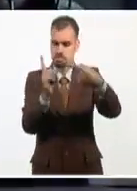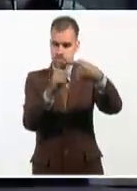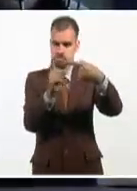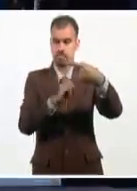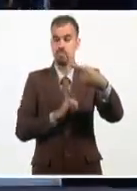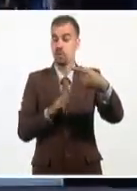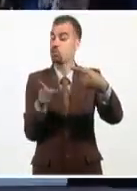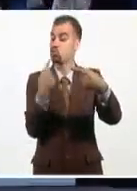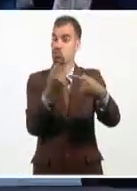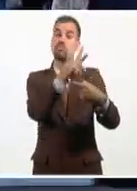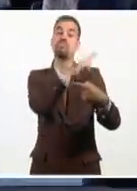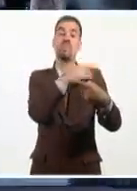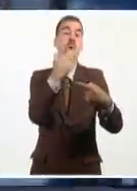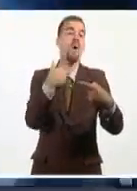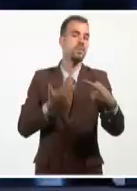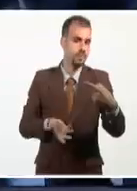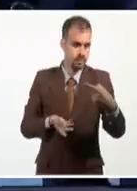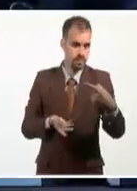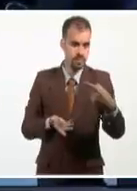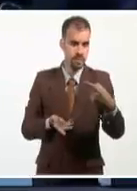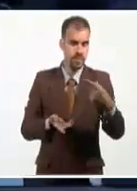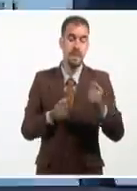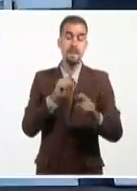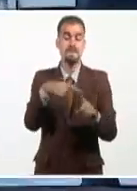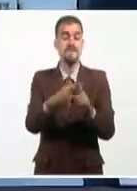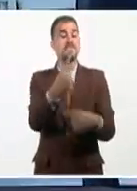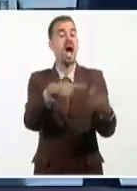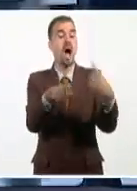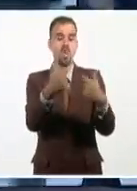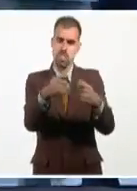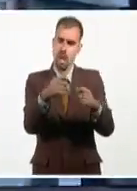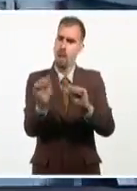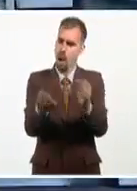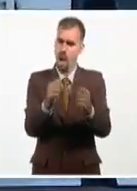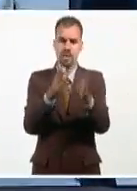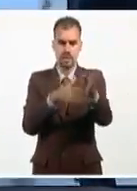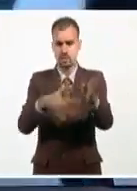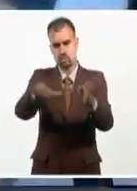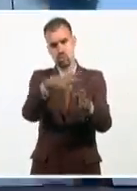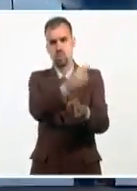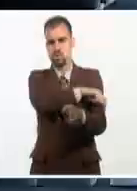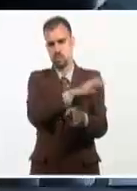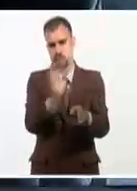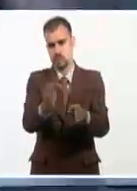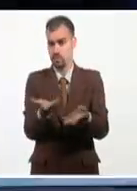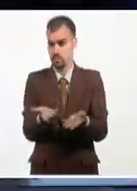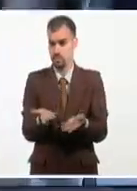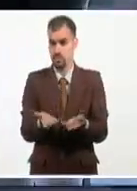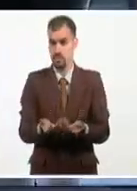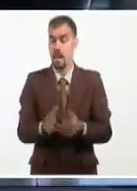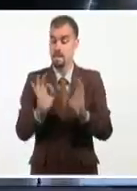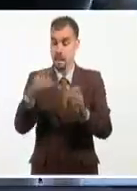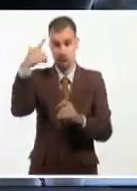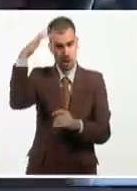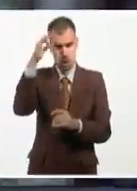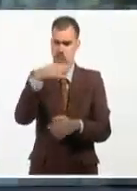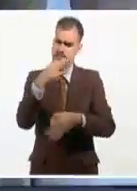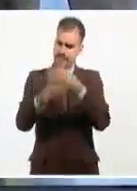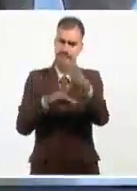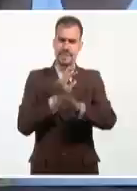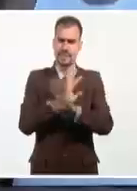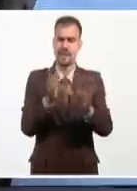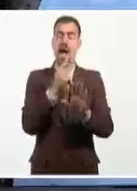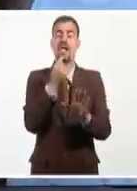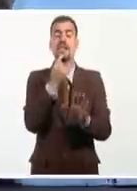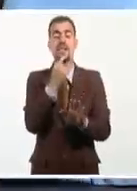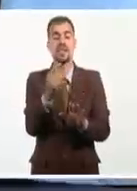comportamiento y en el actuar de quienes deben controlar la disciplina. Quizás por esa misma fatiga de la que hablan los psicólogos es que para muchos